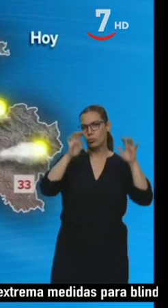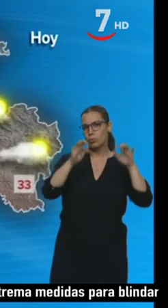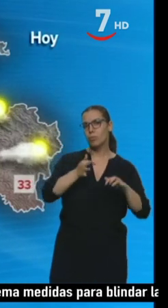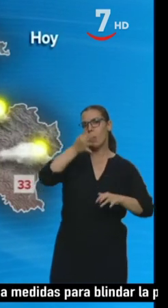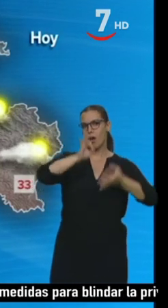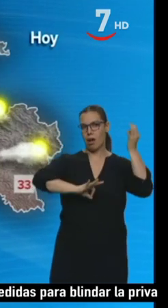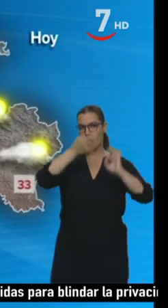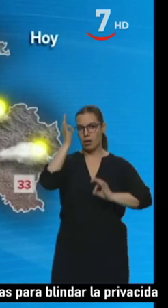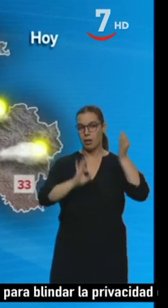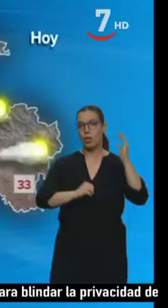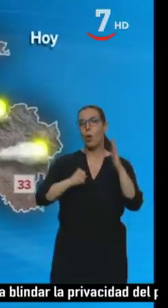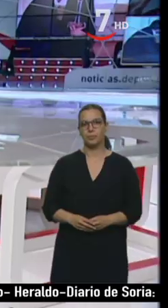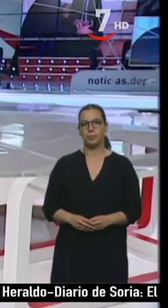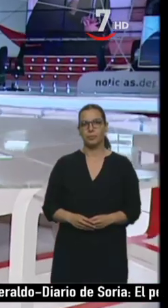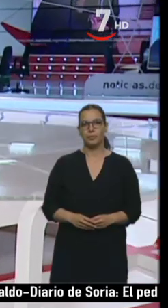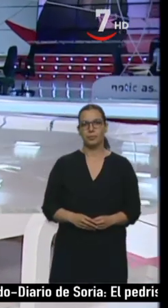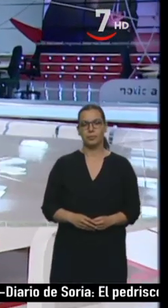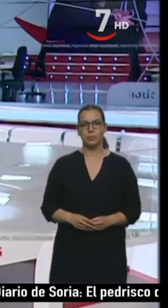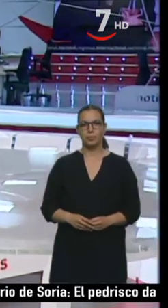granizo. Las máximas bajan y se quedan en los 30.